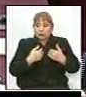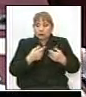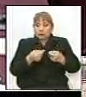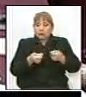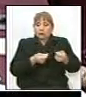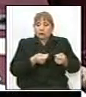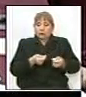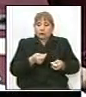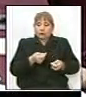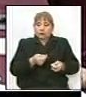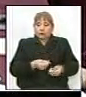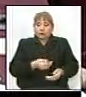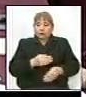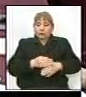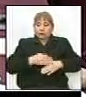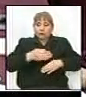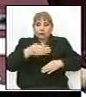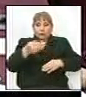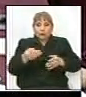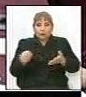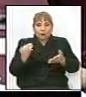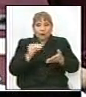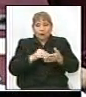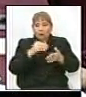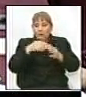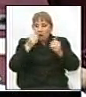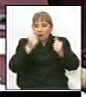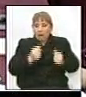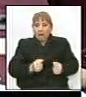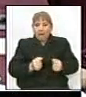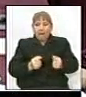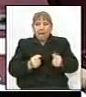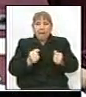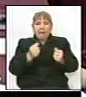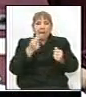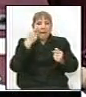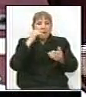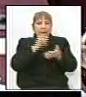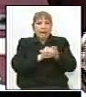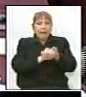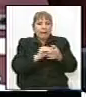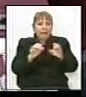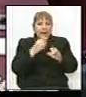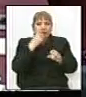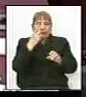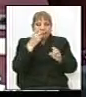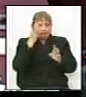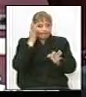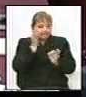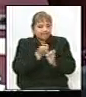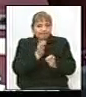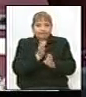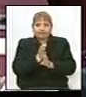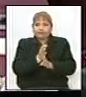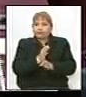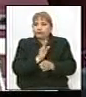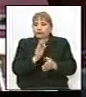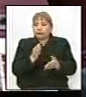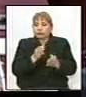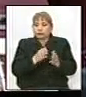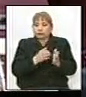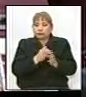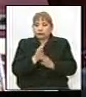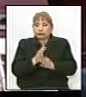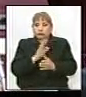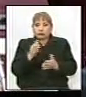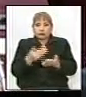RENIEC vaya entrando con paso firme y decidido a ser un ente que use